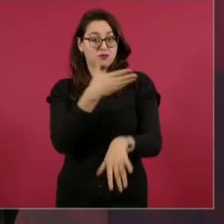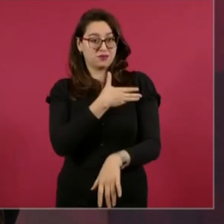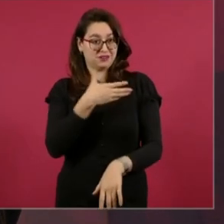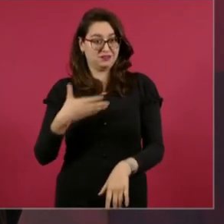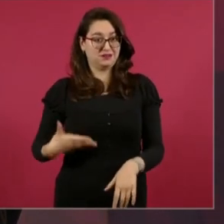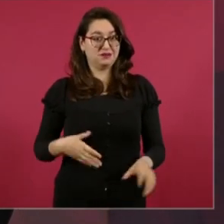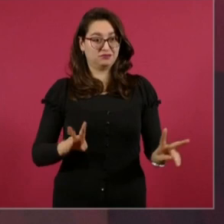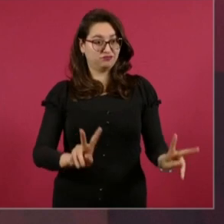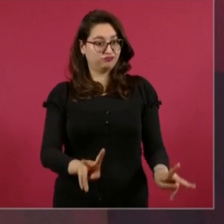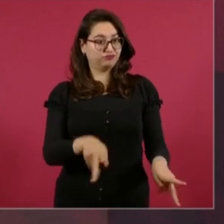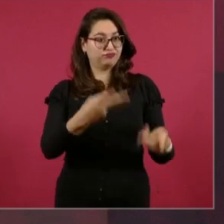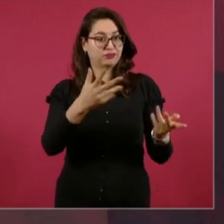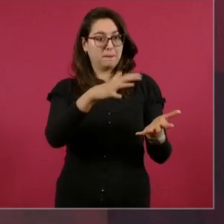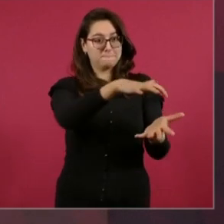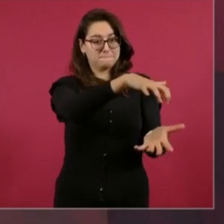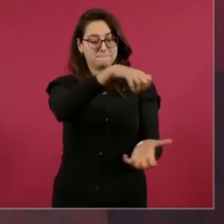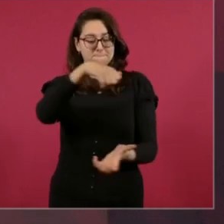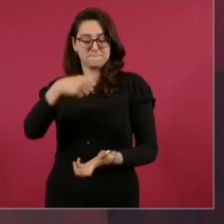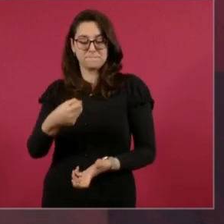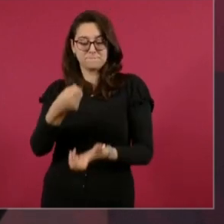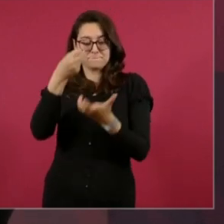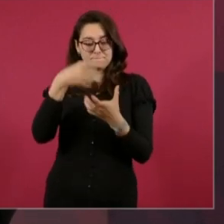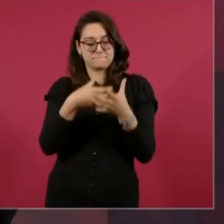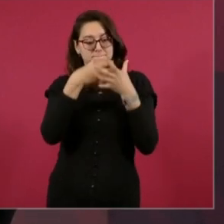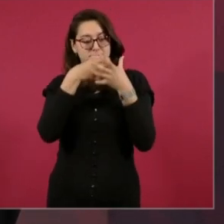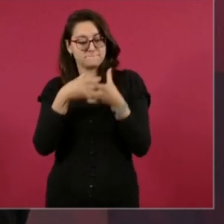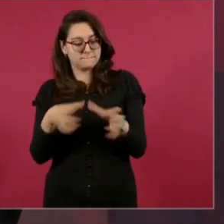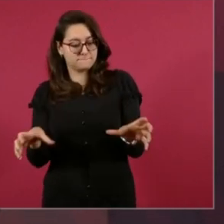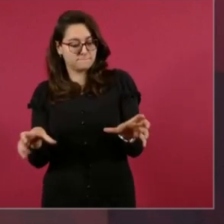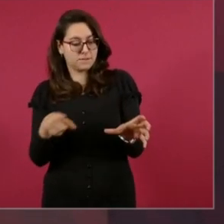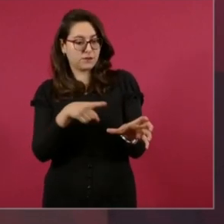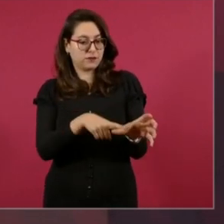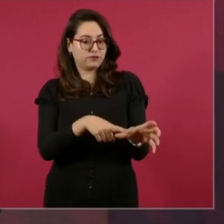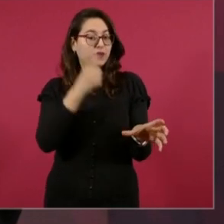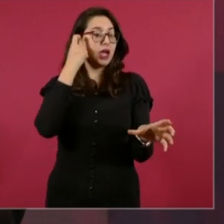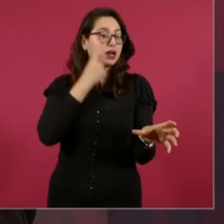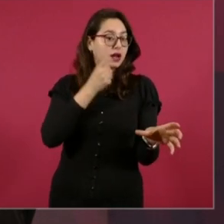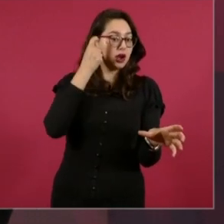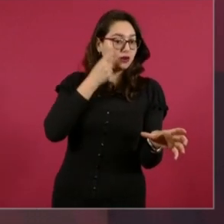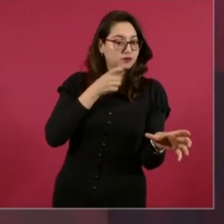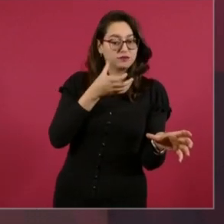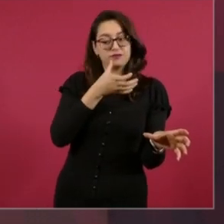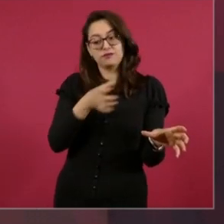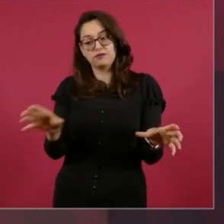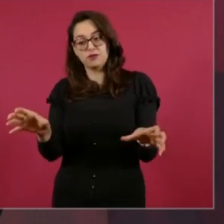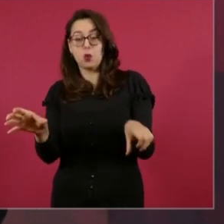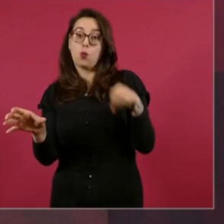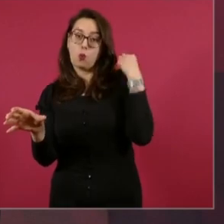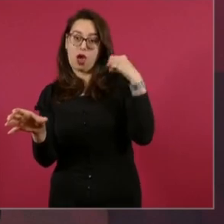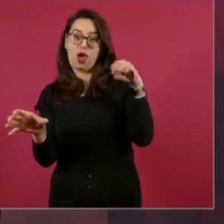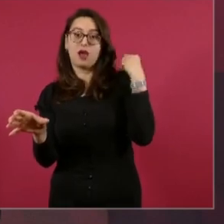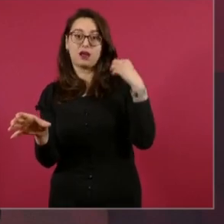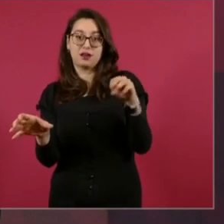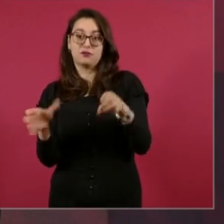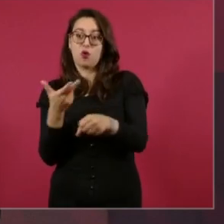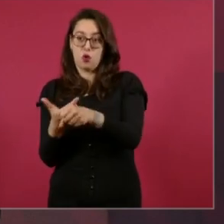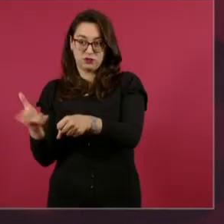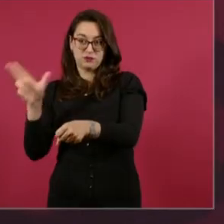montaña y otro en Tuxtepec, Oaxaca, dos hospitales, también los ingenieros militares